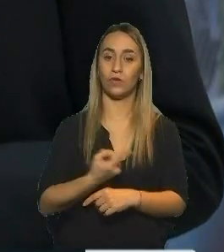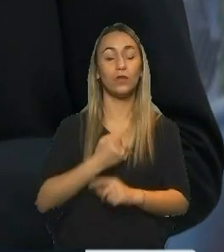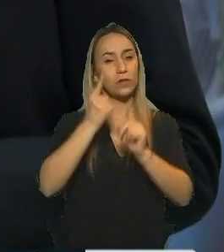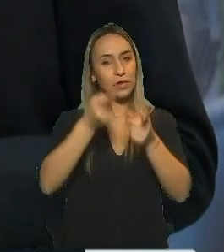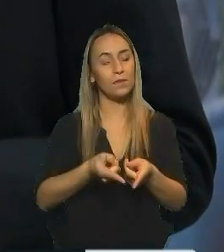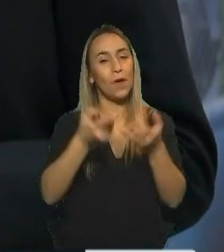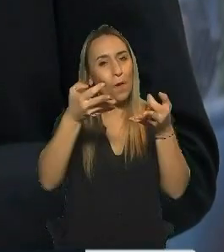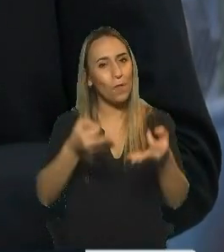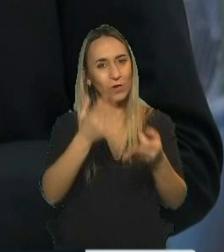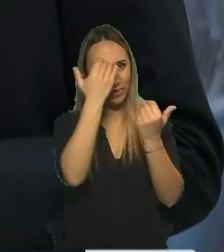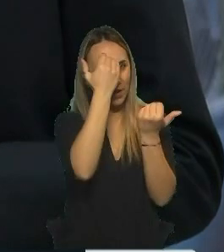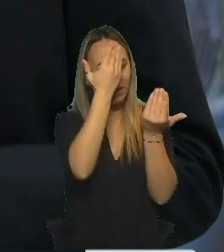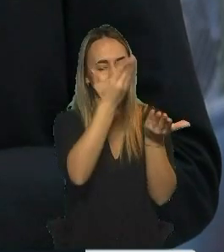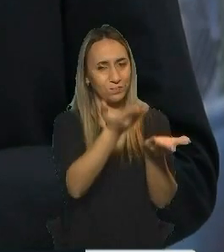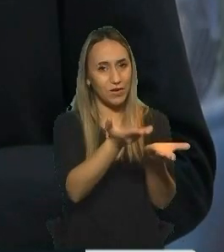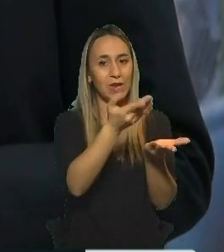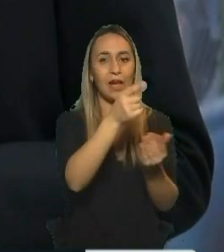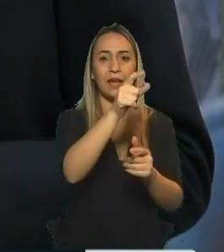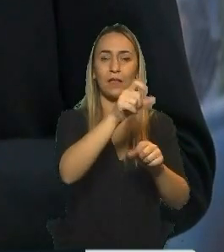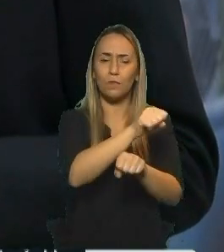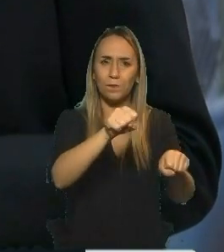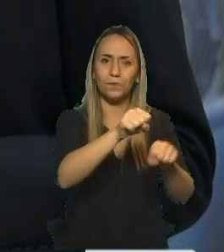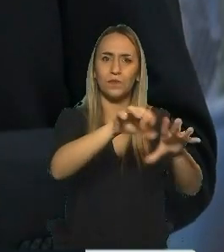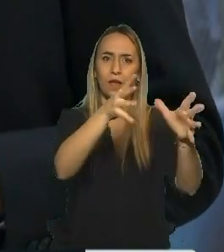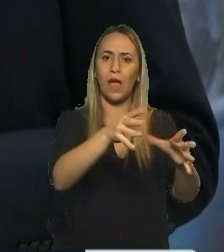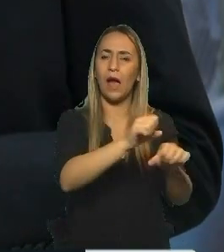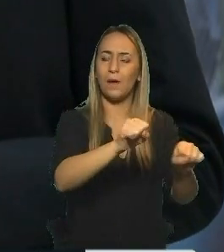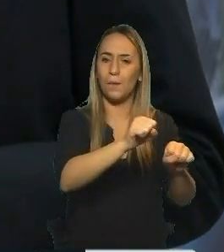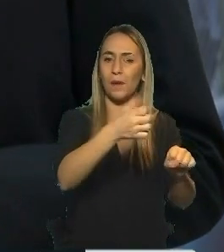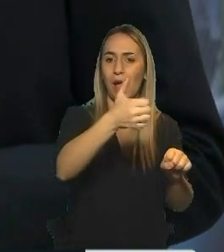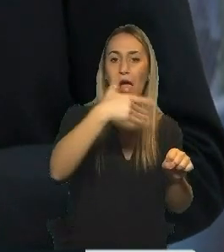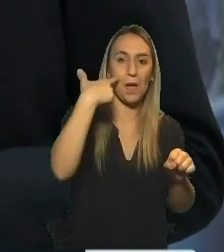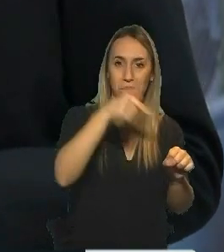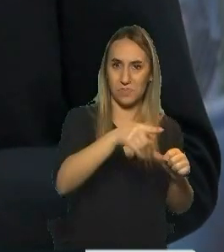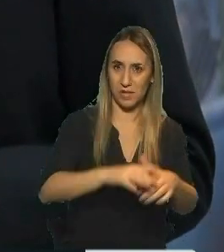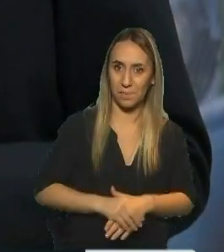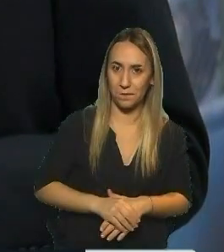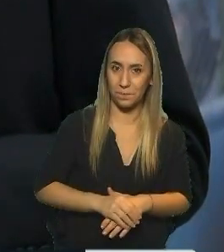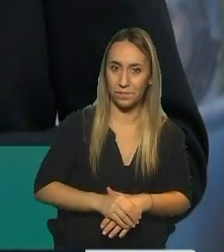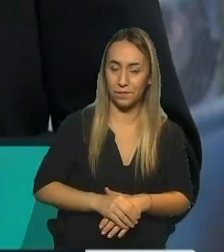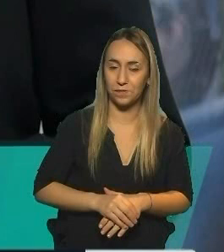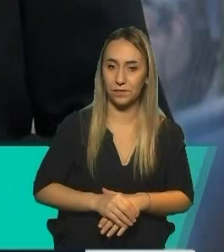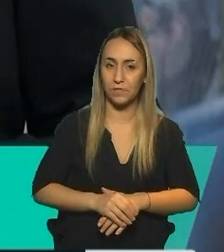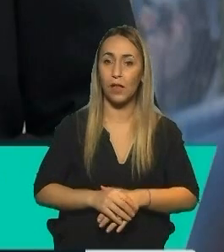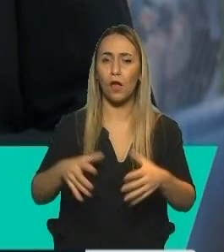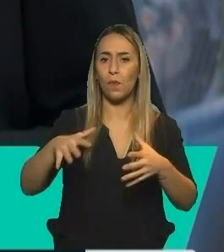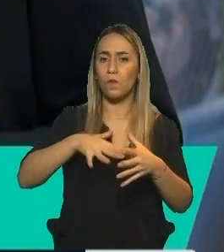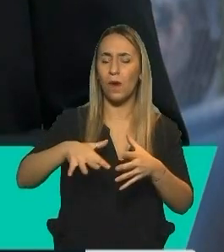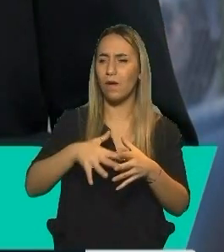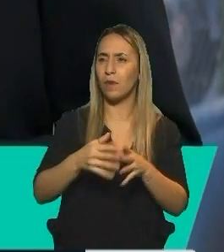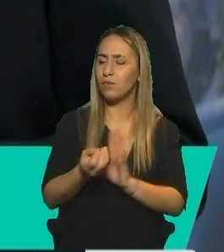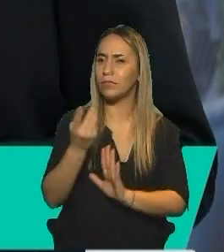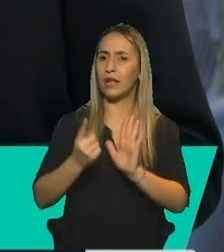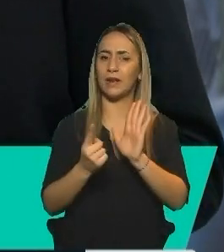también el atentado a la AMIA. Nuestros sabios establecieron diferentes reglas.